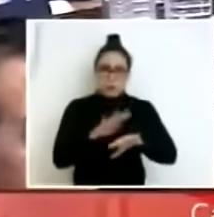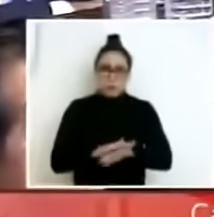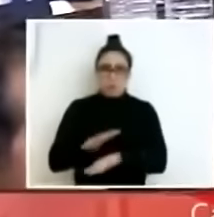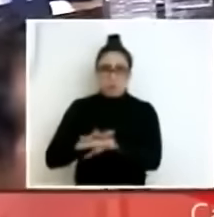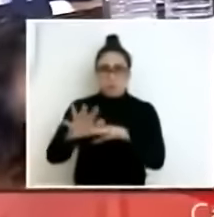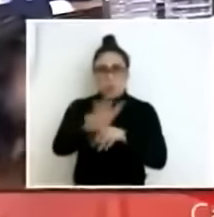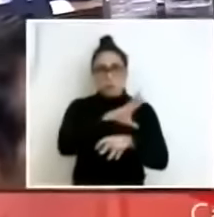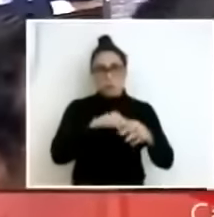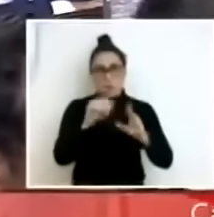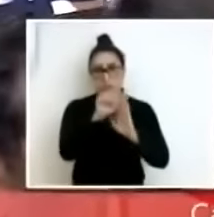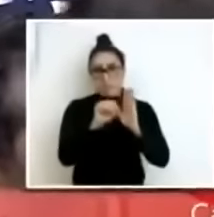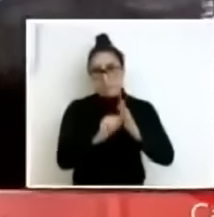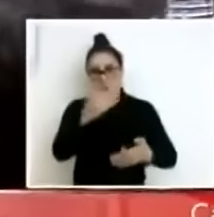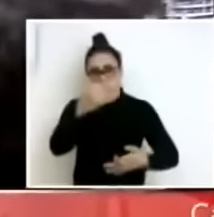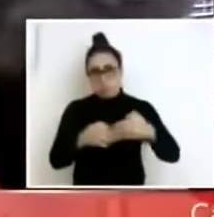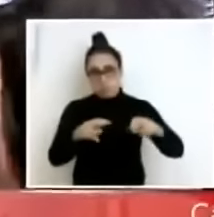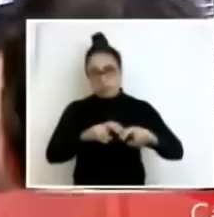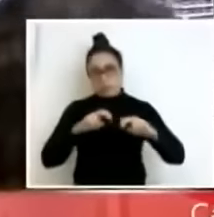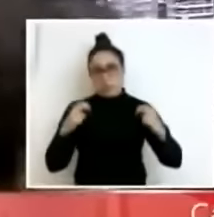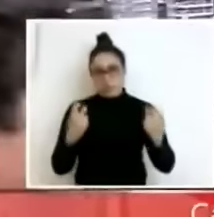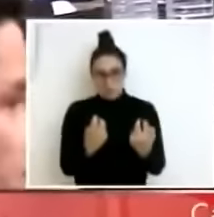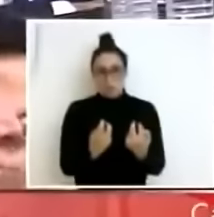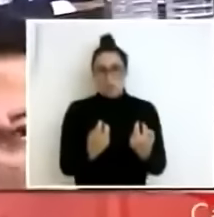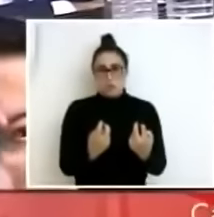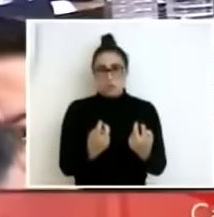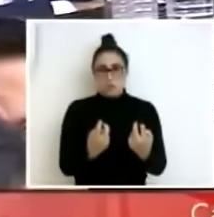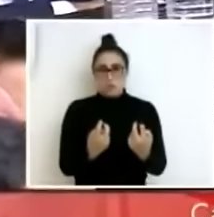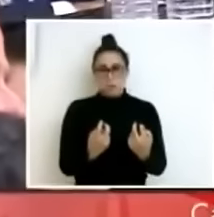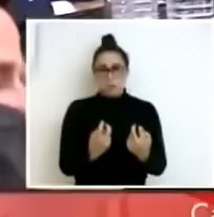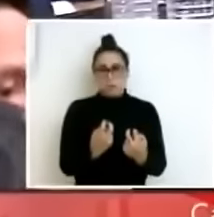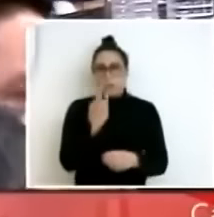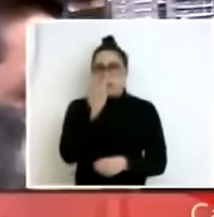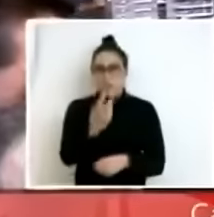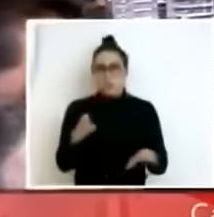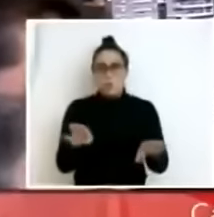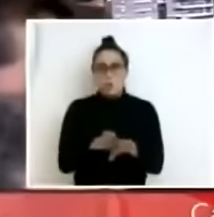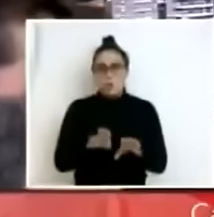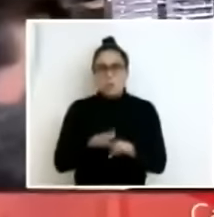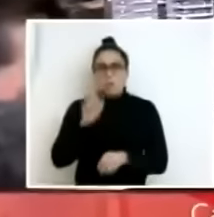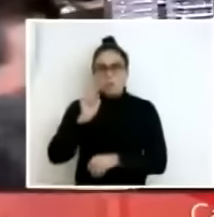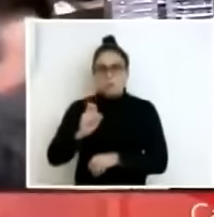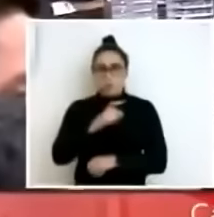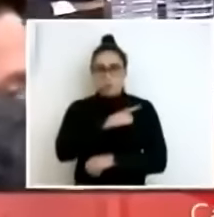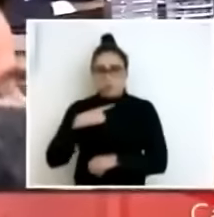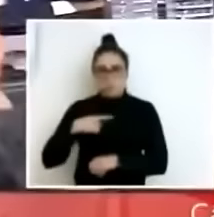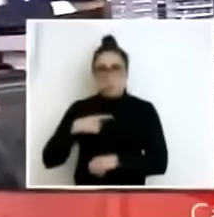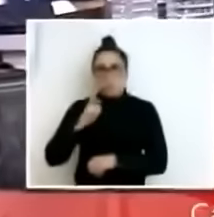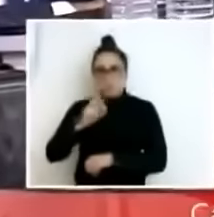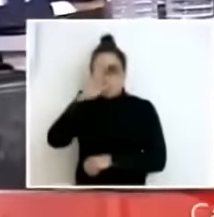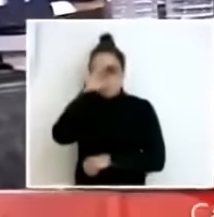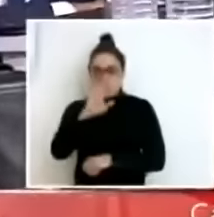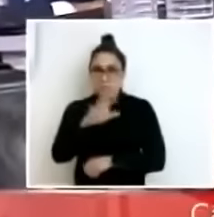poder judicial consecuente con el alto ideal del prer